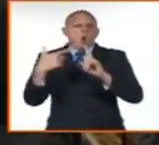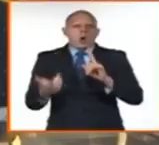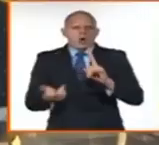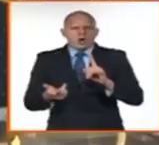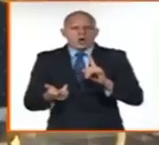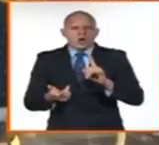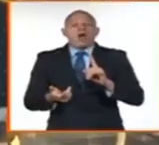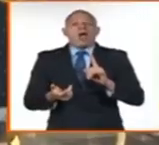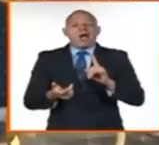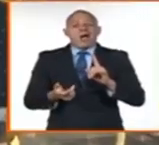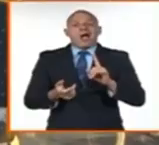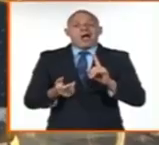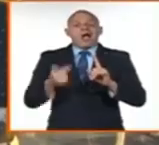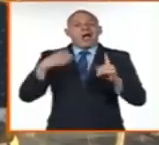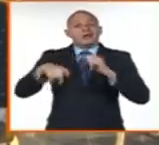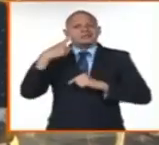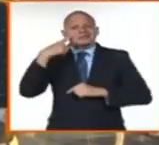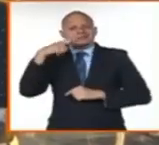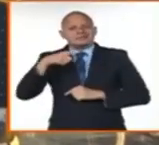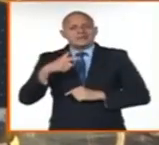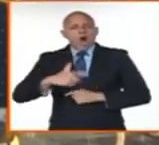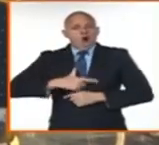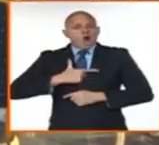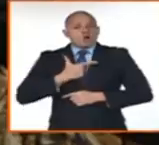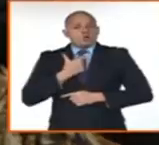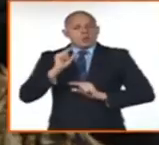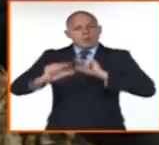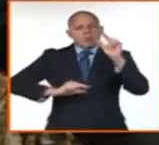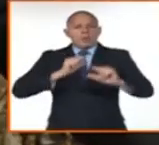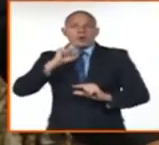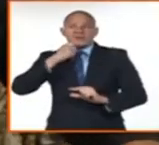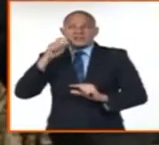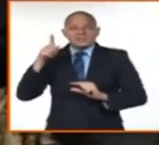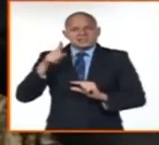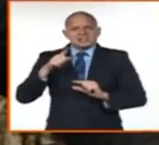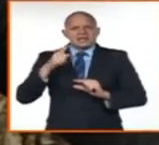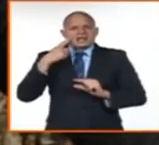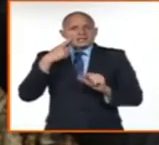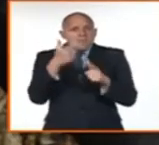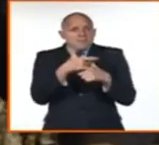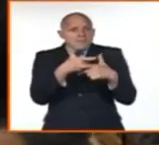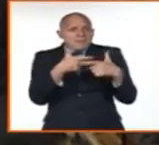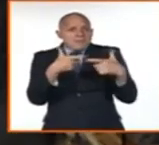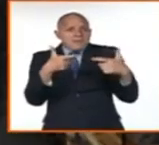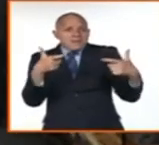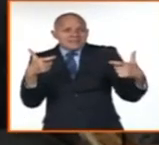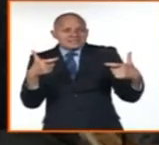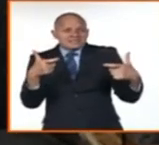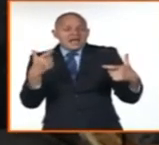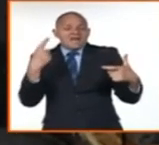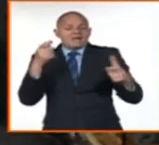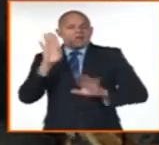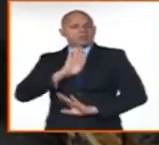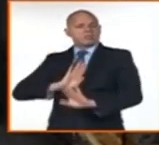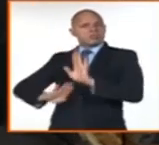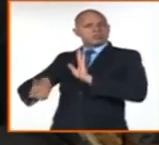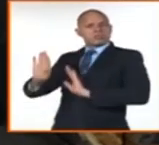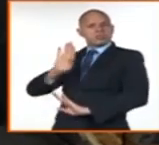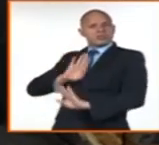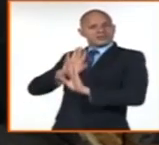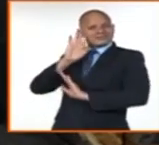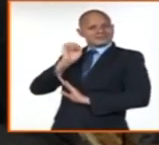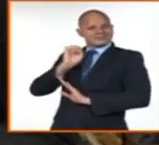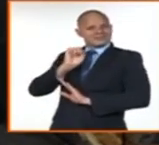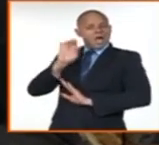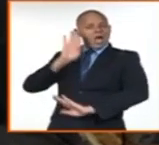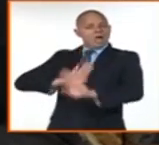la colonización cultural. Y para todo esto nos estamos apoyando en 3 pilares fundamentales. Los